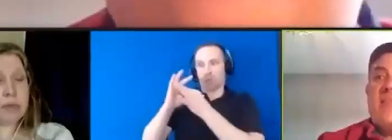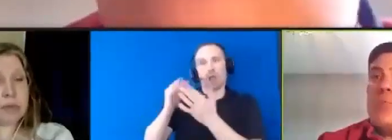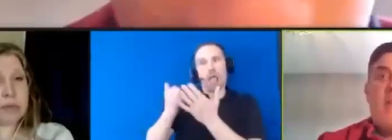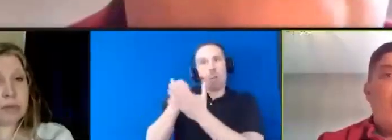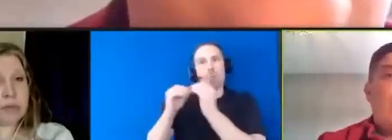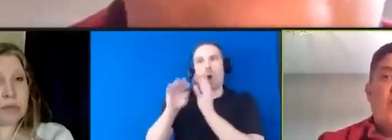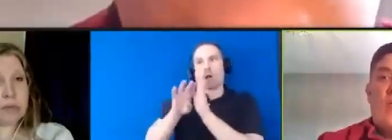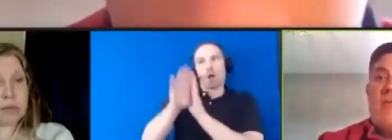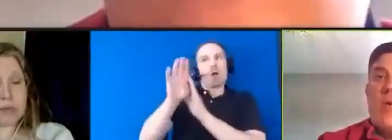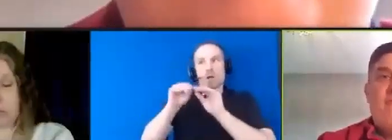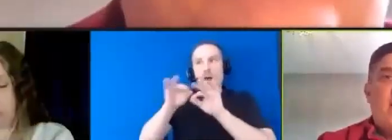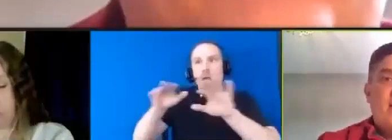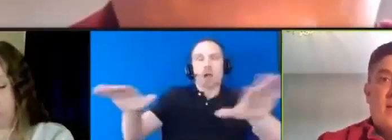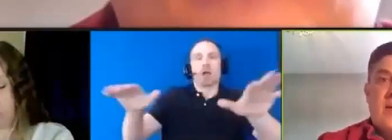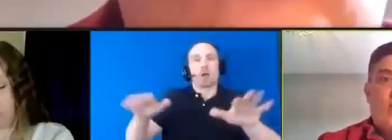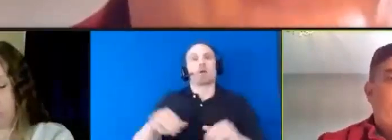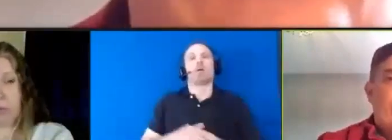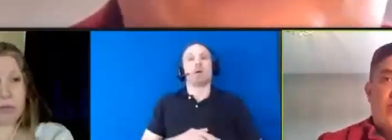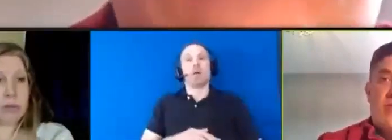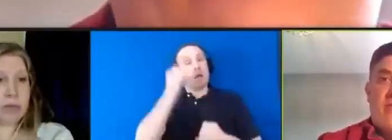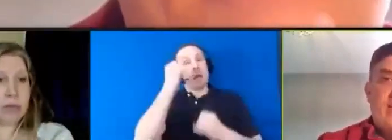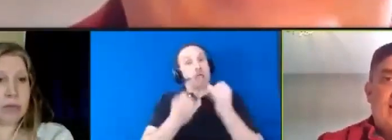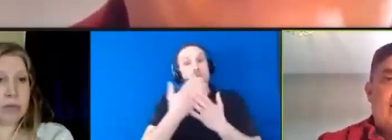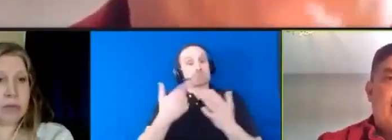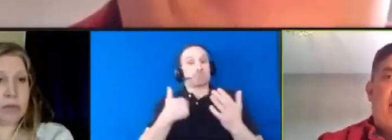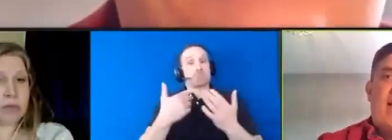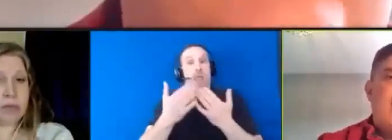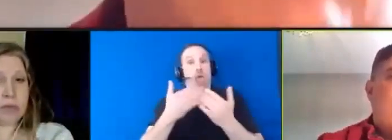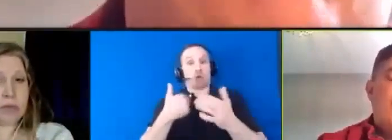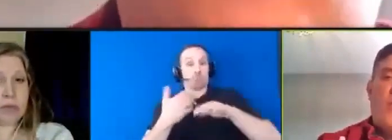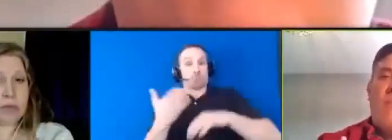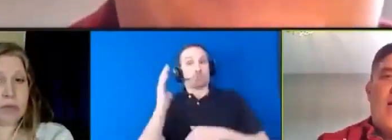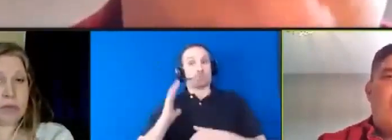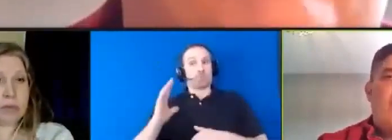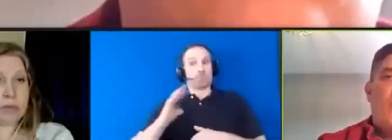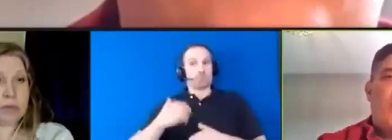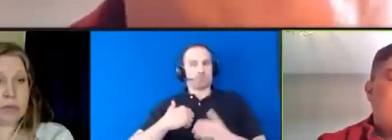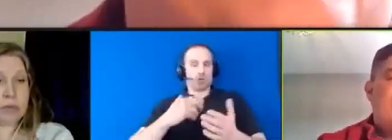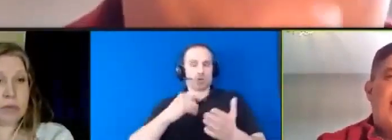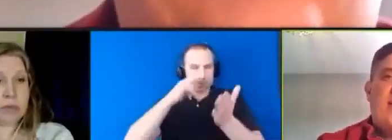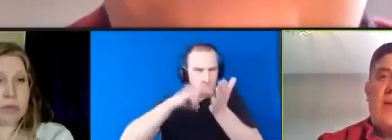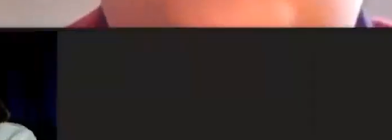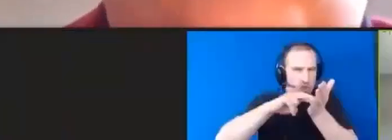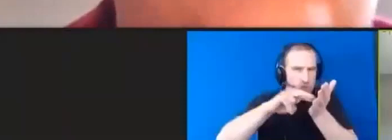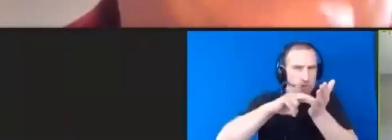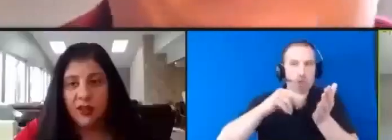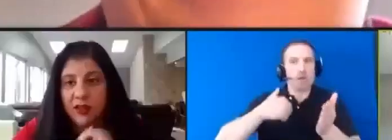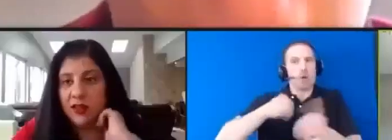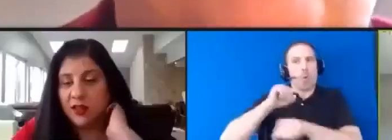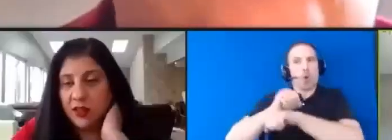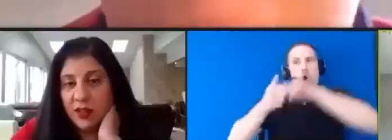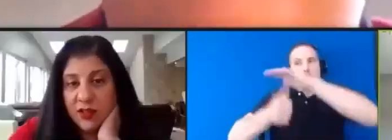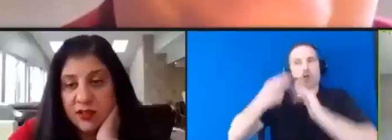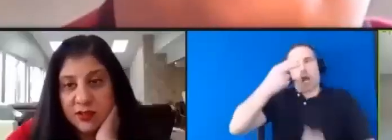pareja con james hansen y están trabajando en hacer más vacunas y esta cooperación